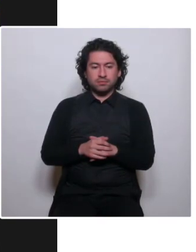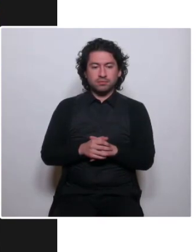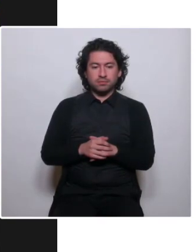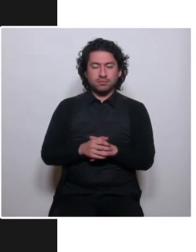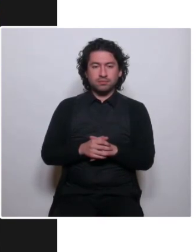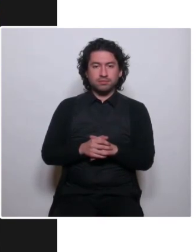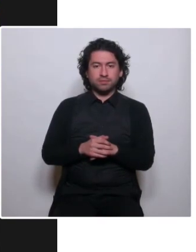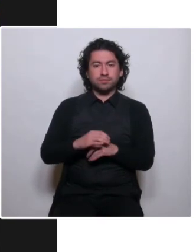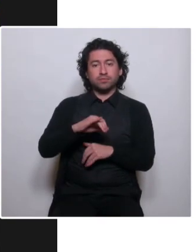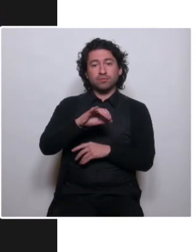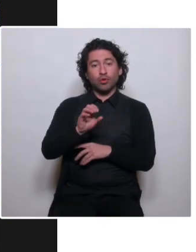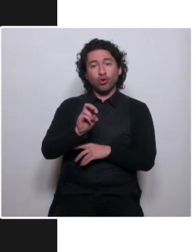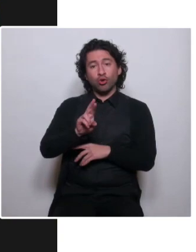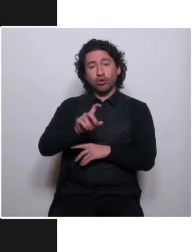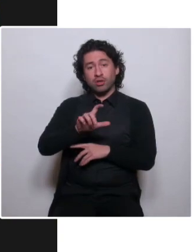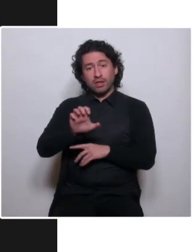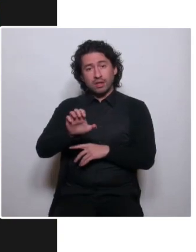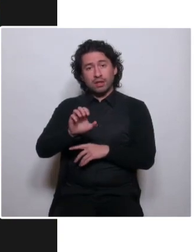Jorge Arancibia, ¿cómo vota usted?